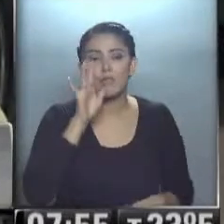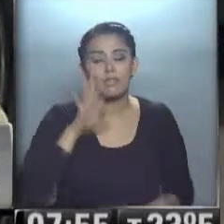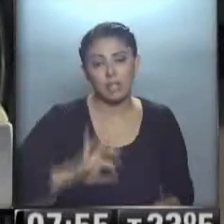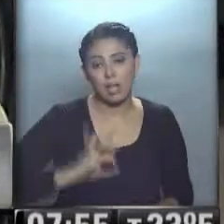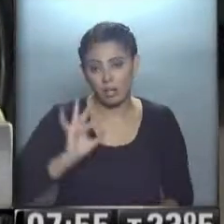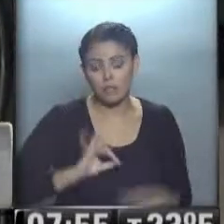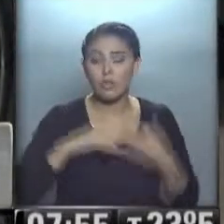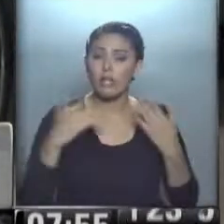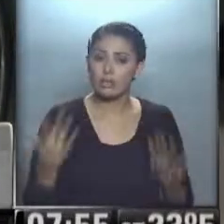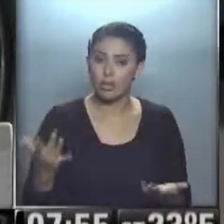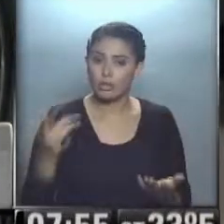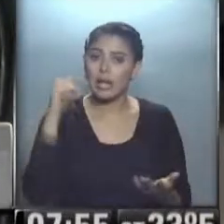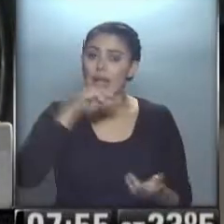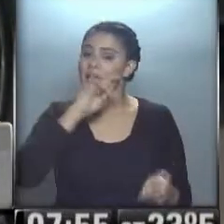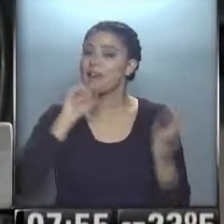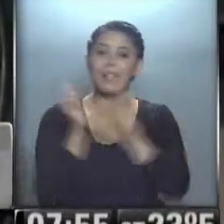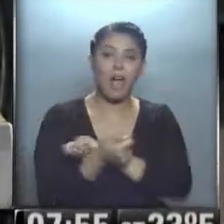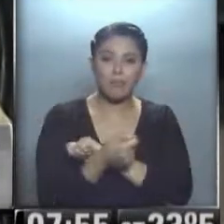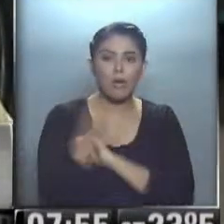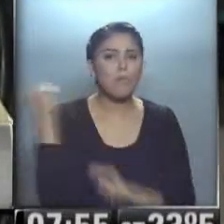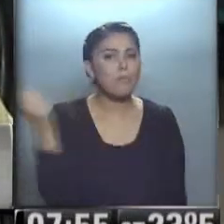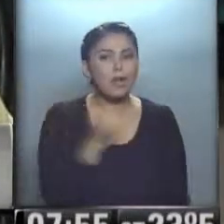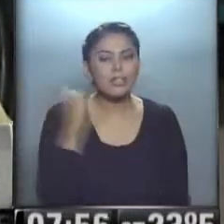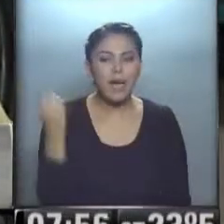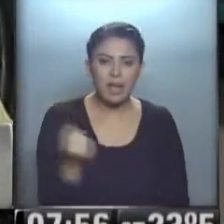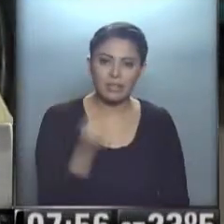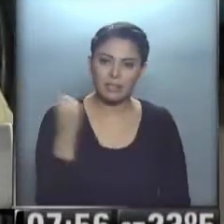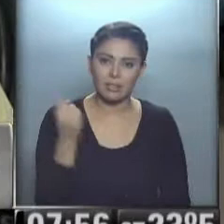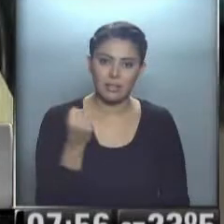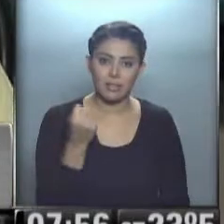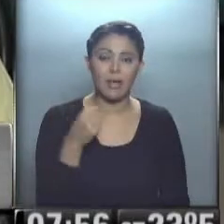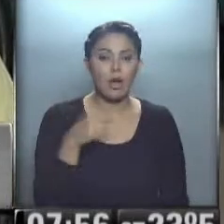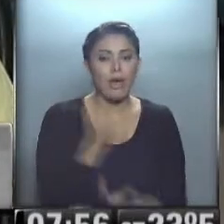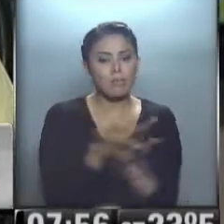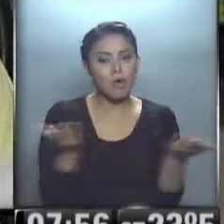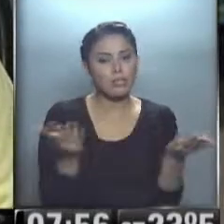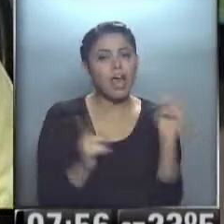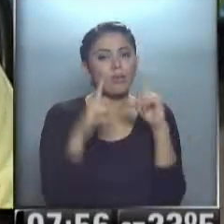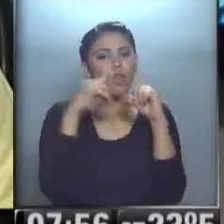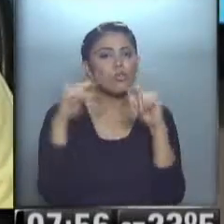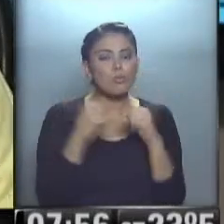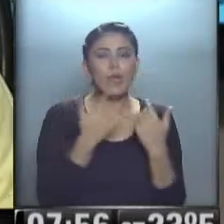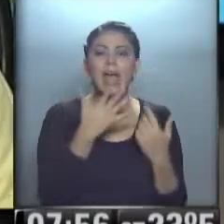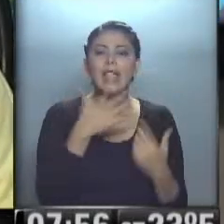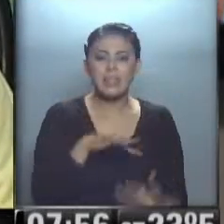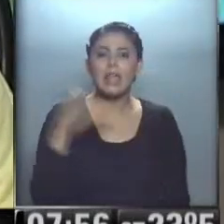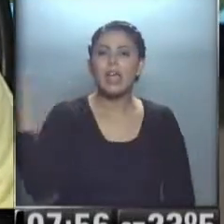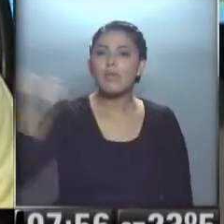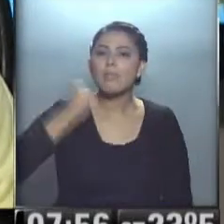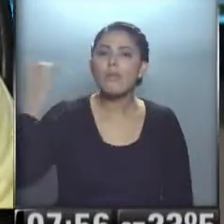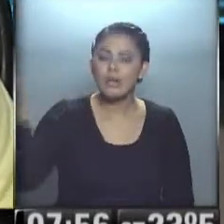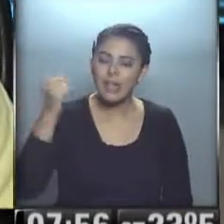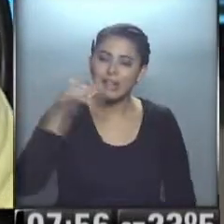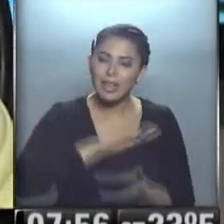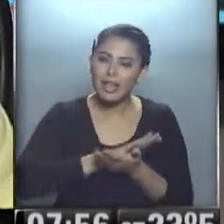ahora bien este giro es muy importante porque los invito a ver algunos números para ver la importancia que tiene esta nueva